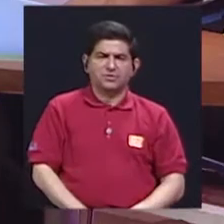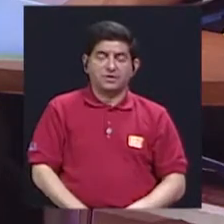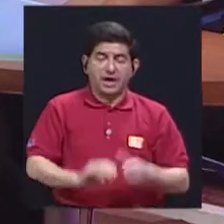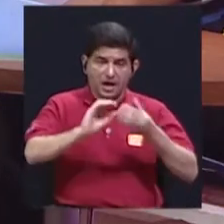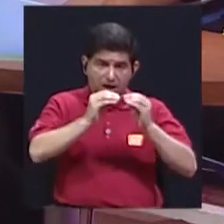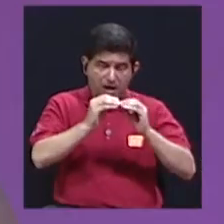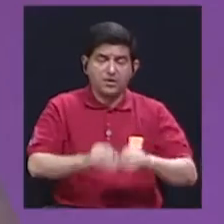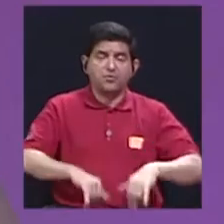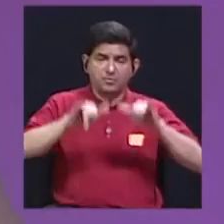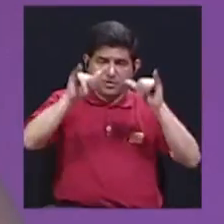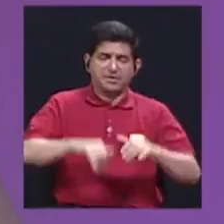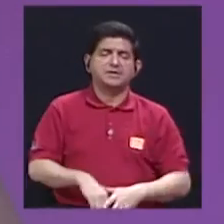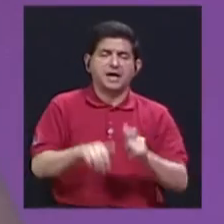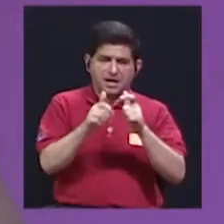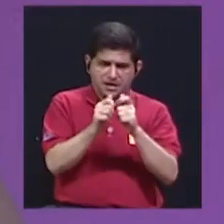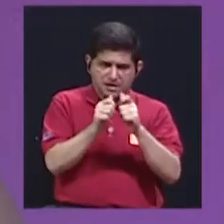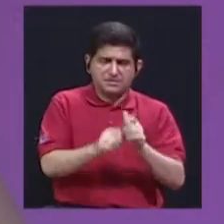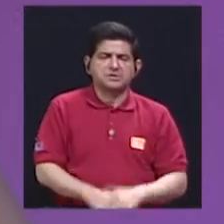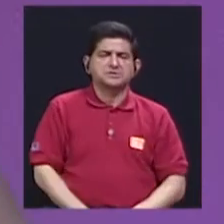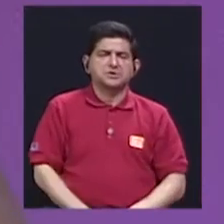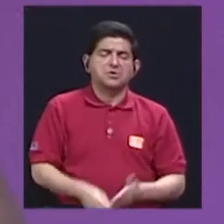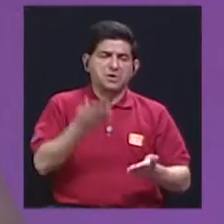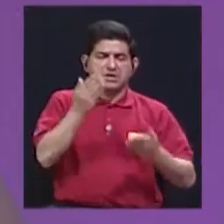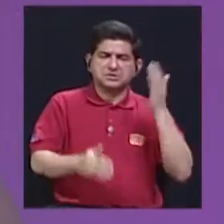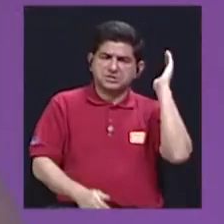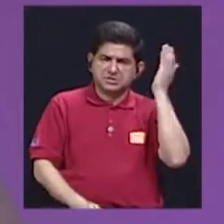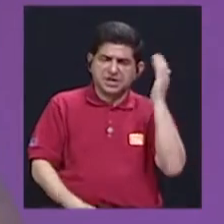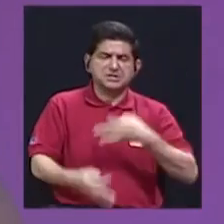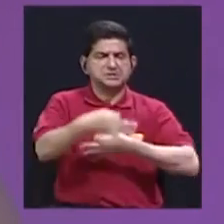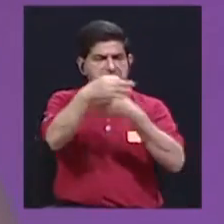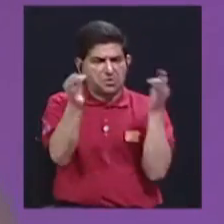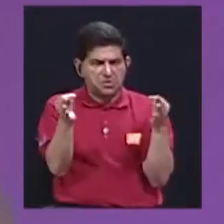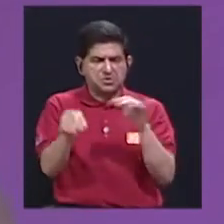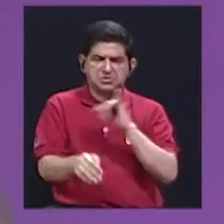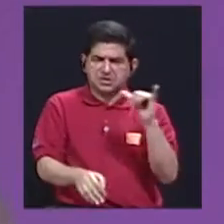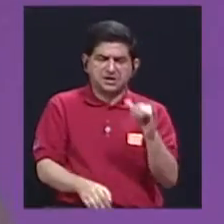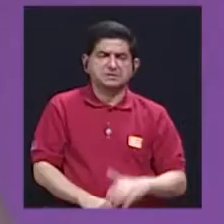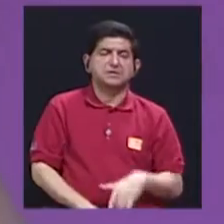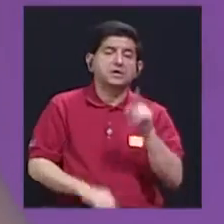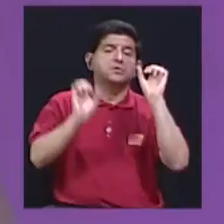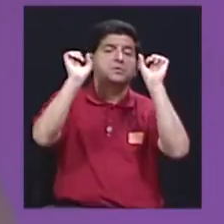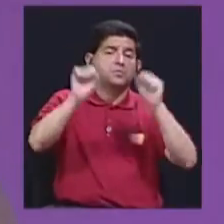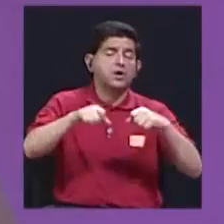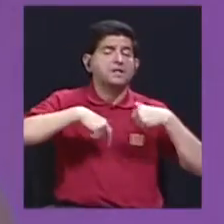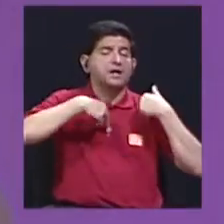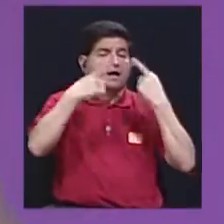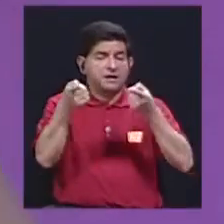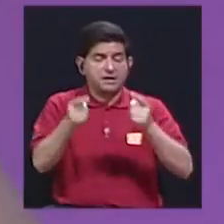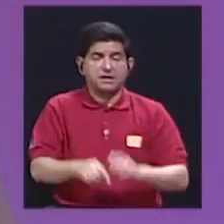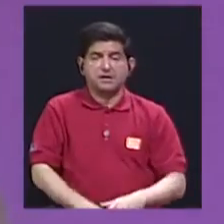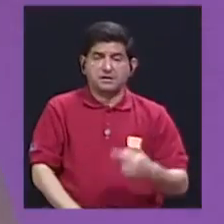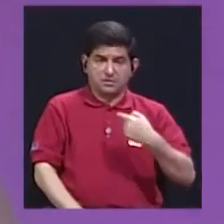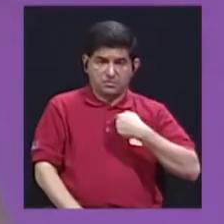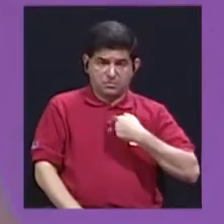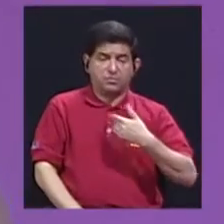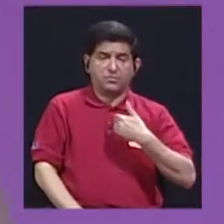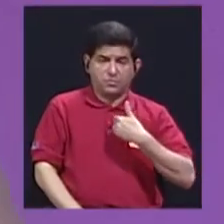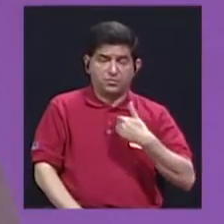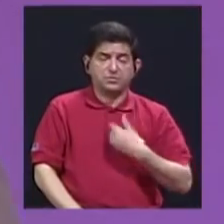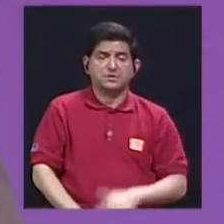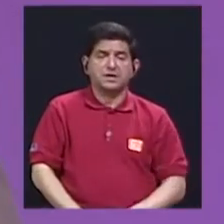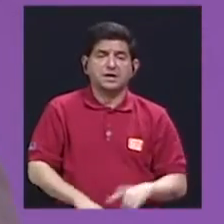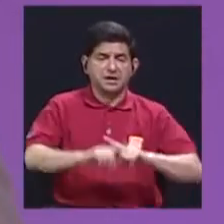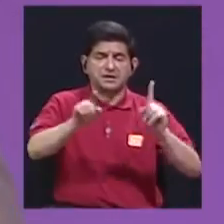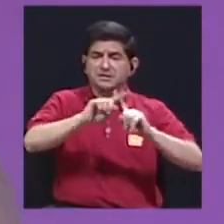número me van pasando mensajitos para en las charlas o cualquier taller que se haga ustedes puedan ir y uno también porque tienen hay